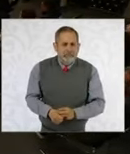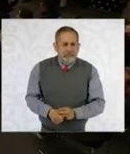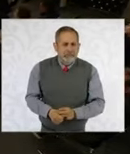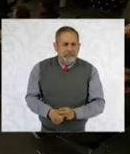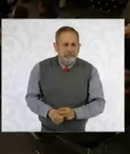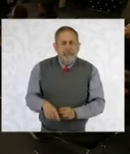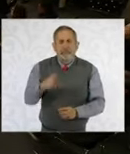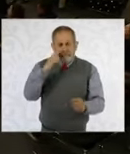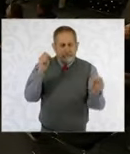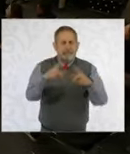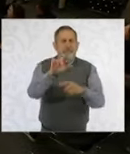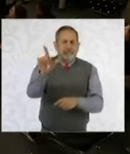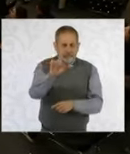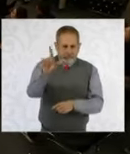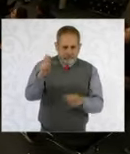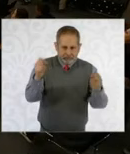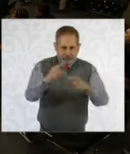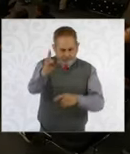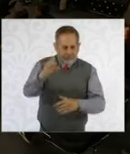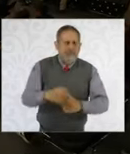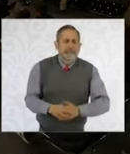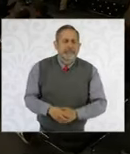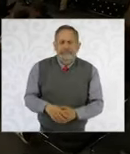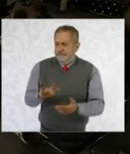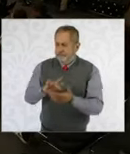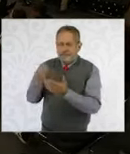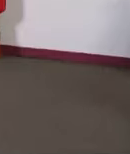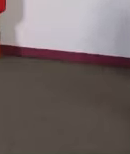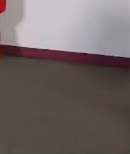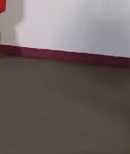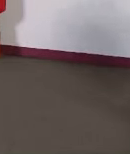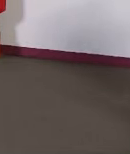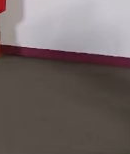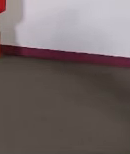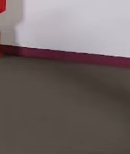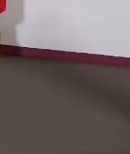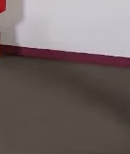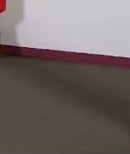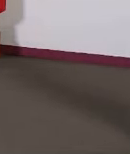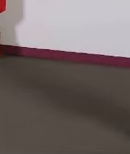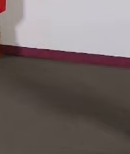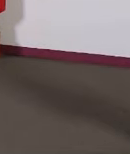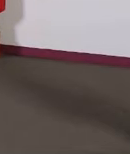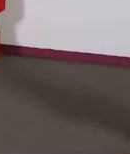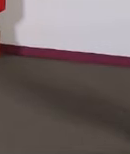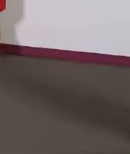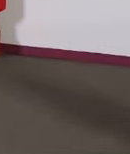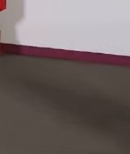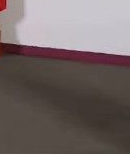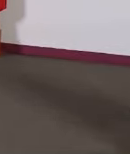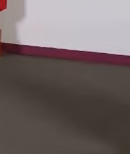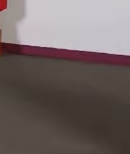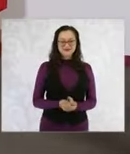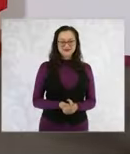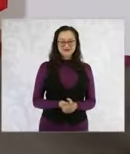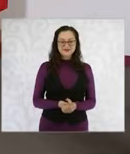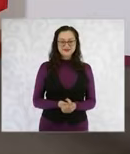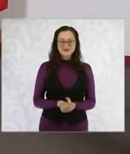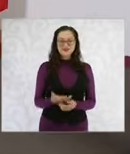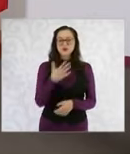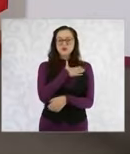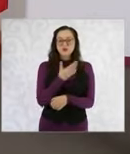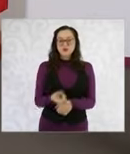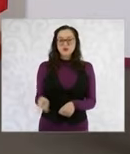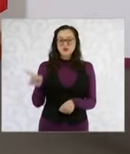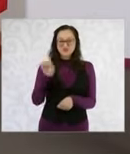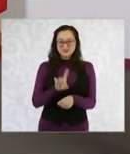decían Cómo la ve y dice el tratado es muy bueno ya lo sabemos el tratado se beneficia en los tres países sí sí sí sí sí ese